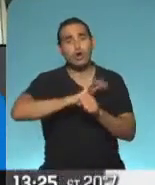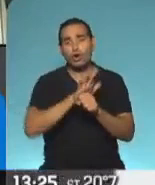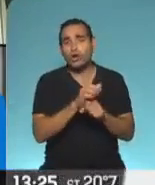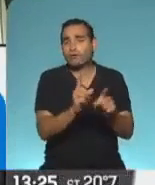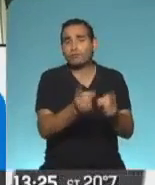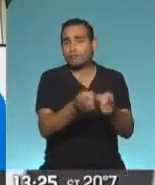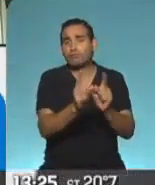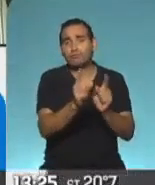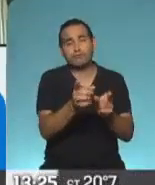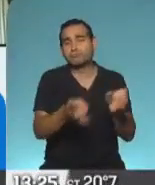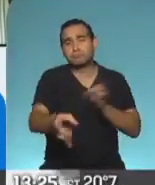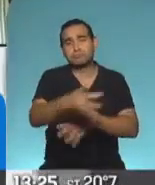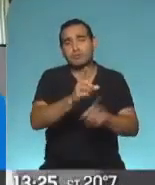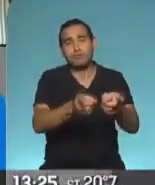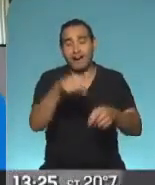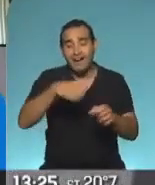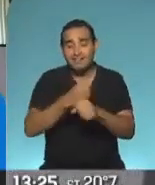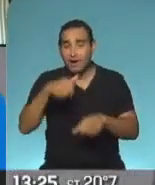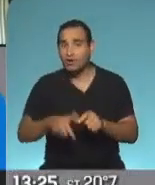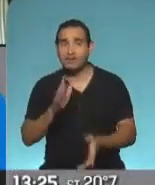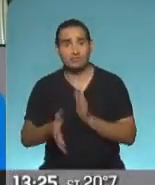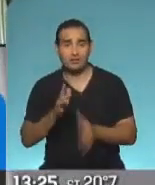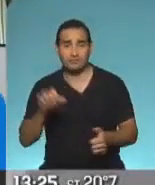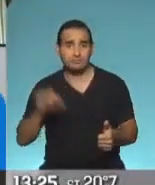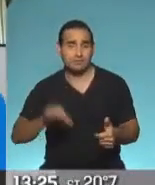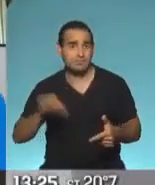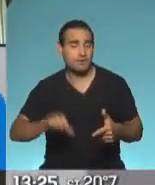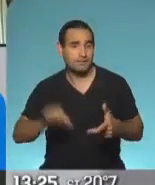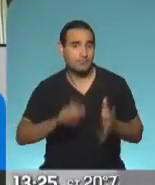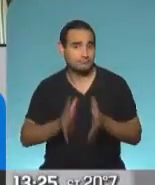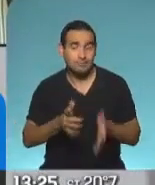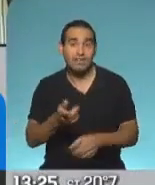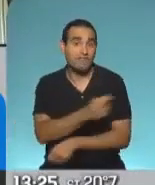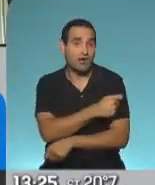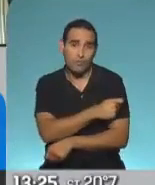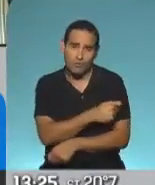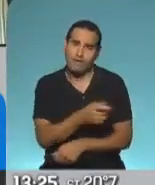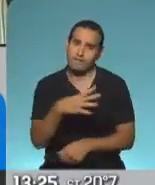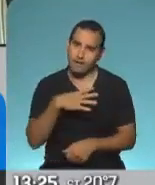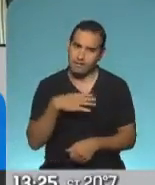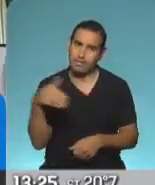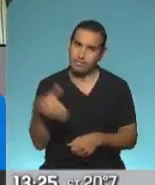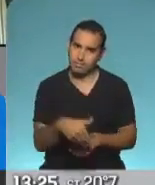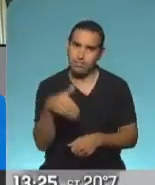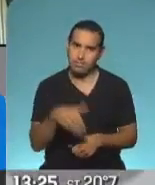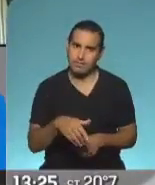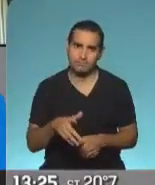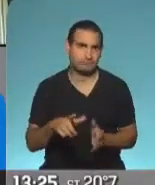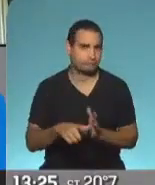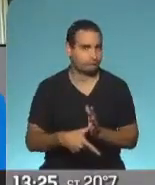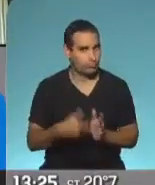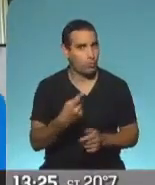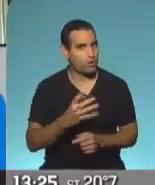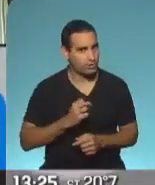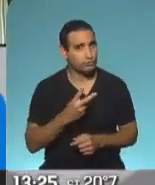el COVID-19, porque ninguna de las terapias hasta el momento está dando resultado y las vacunas podrían tardar quizás de uso masivo más